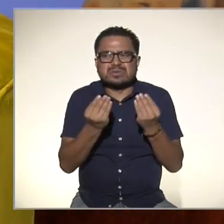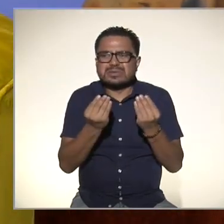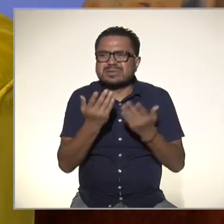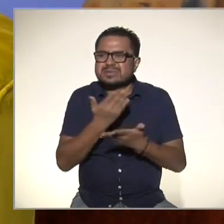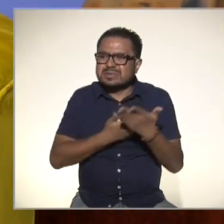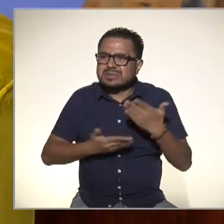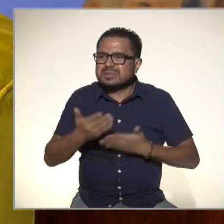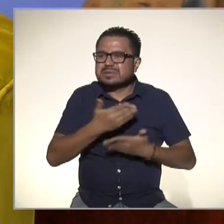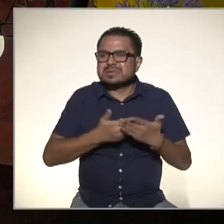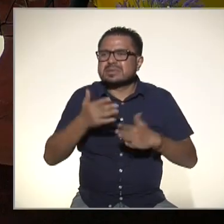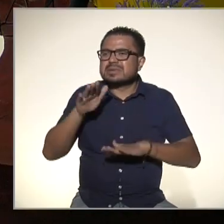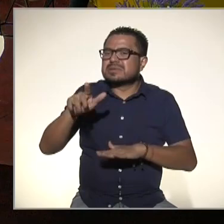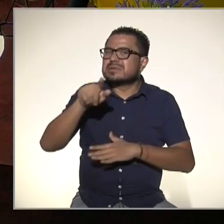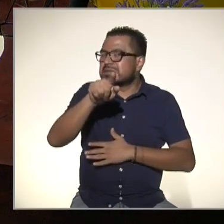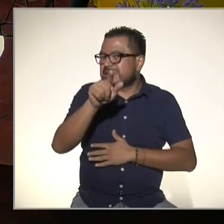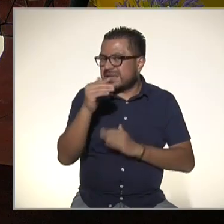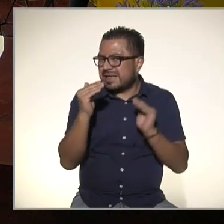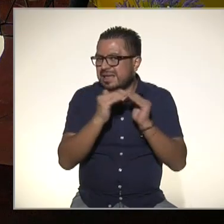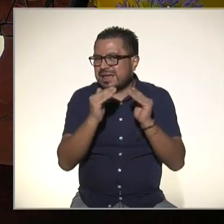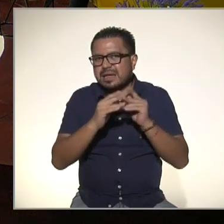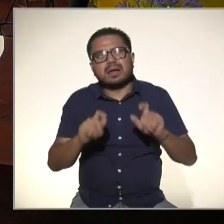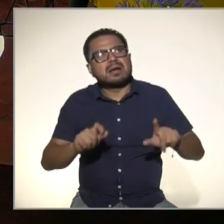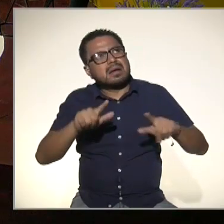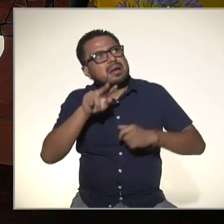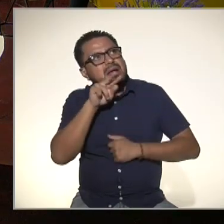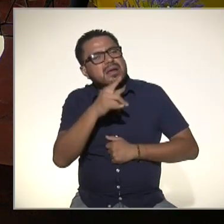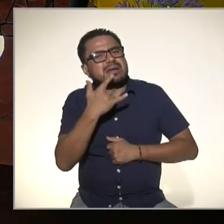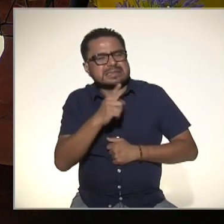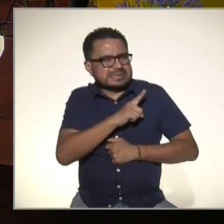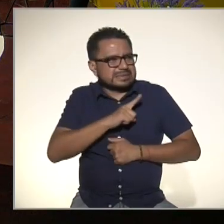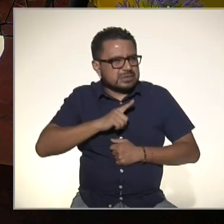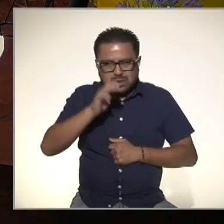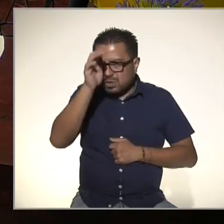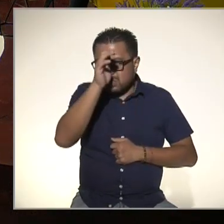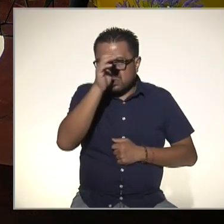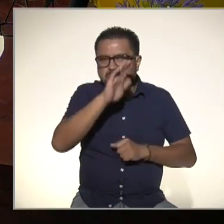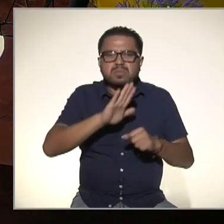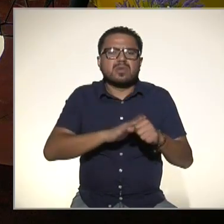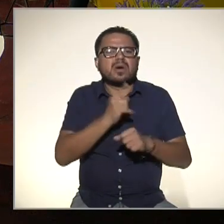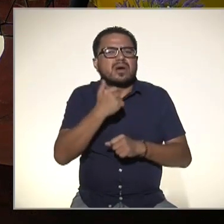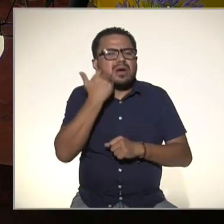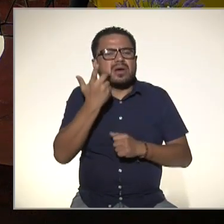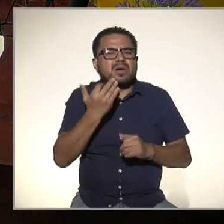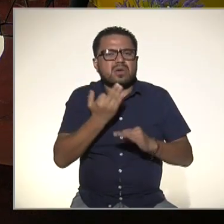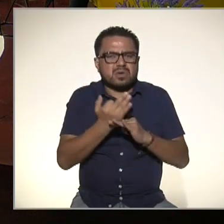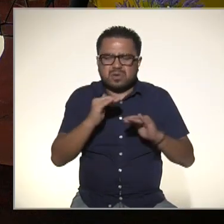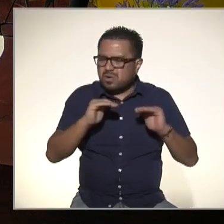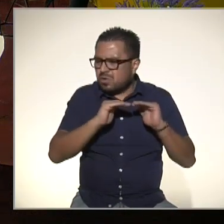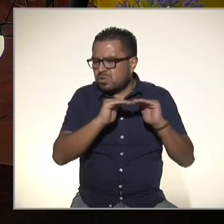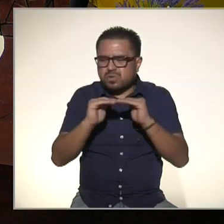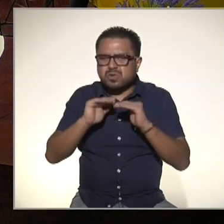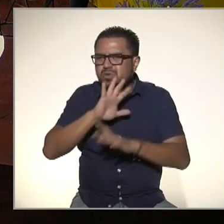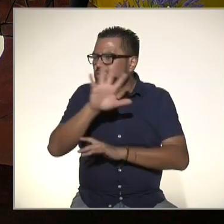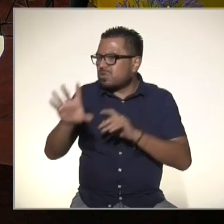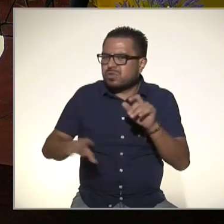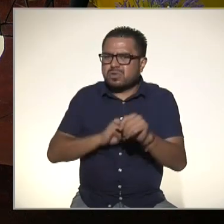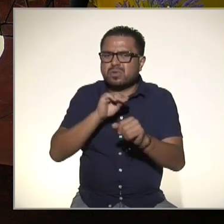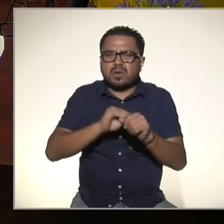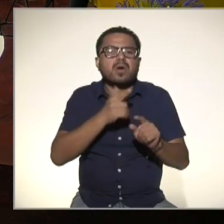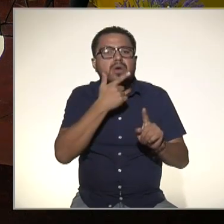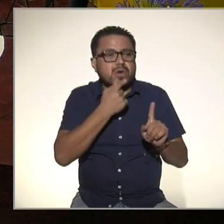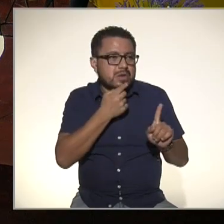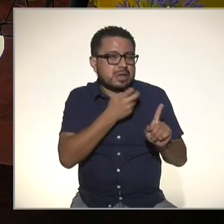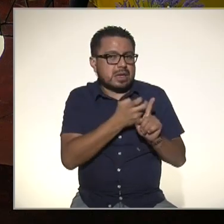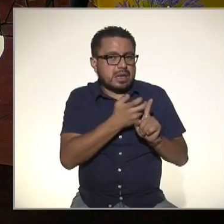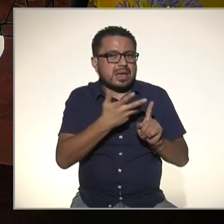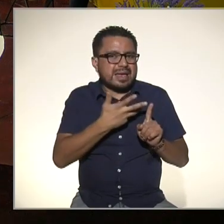Y yo creo que sobre todo ustedes que nos están viendo en casa, hagamos conciencia, porque queremos estar equitativos en todo. Y aquí los hombres tendemos